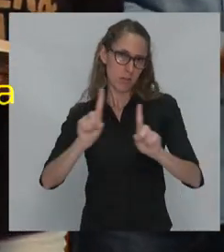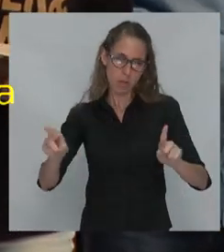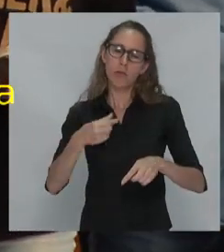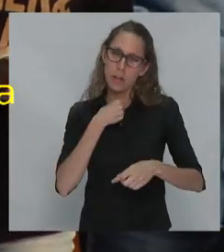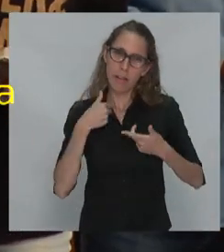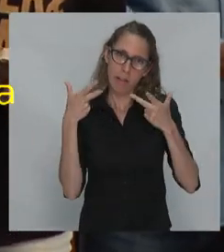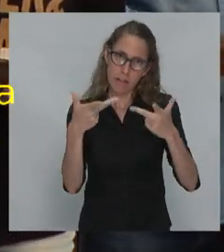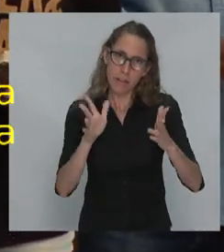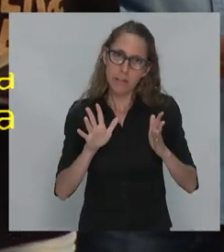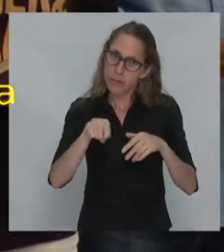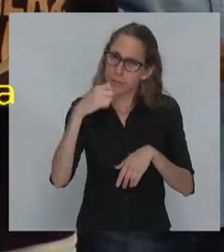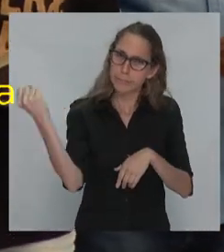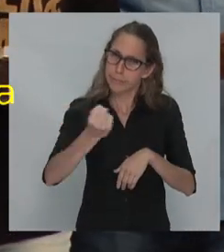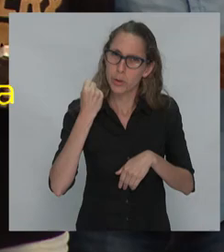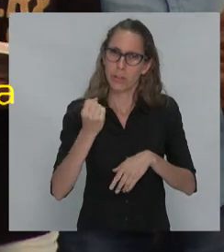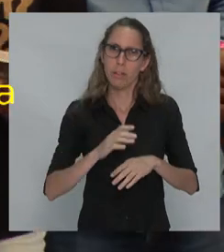más importante, que no